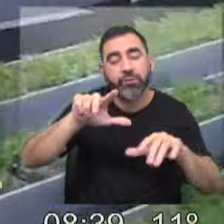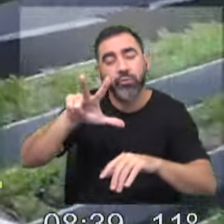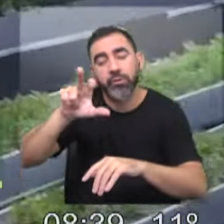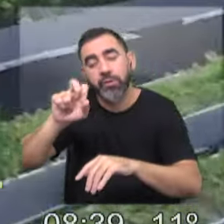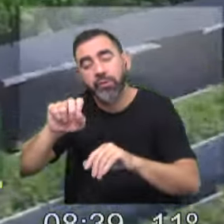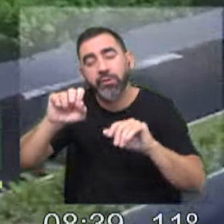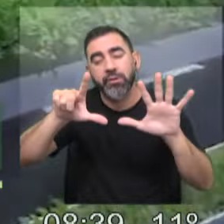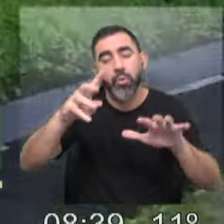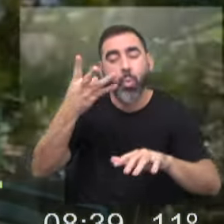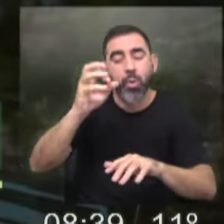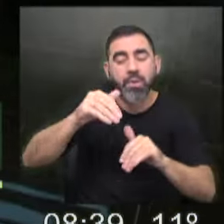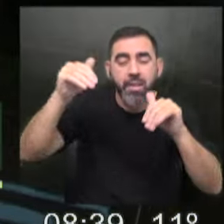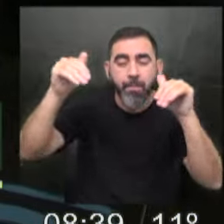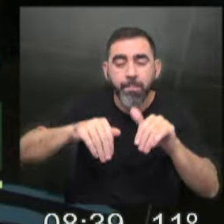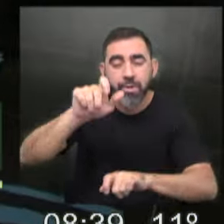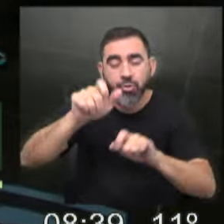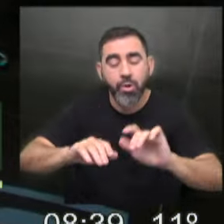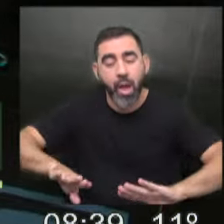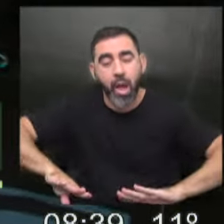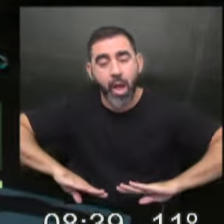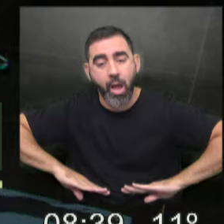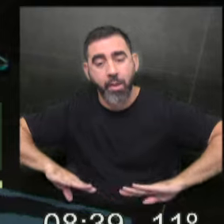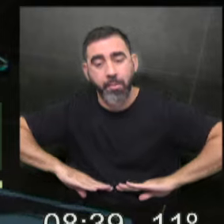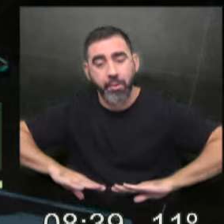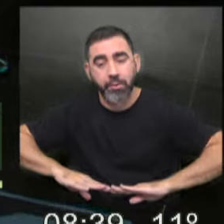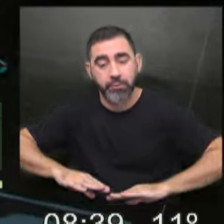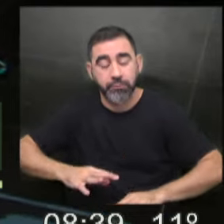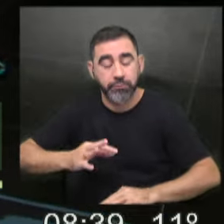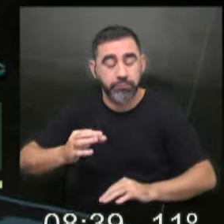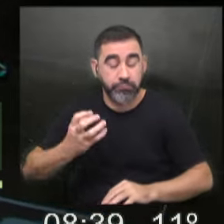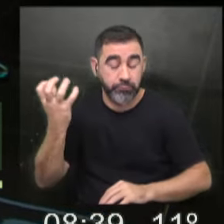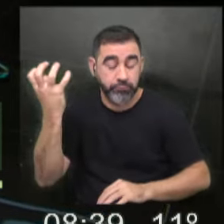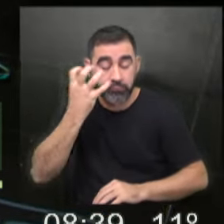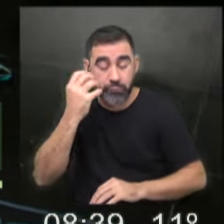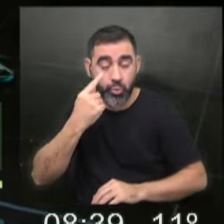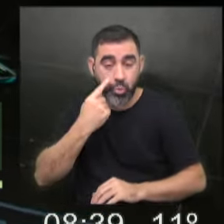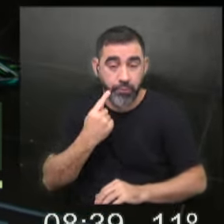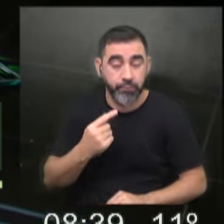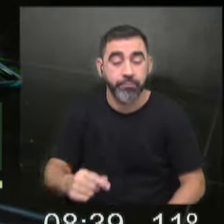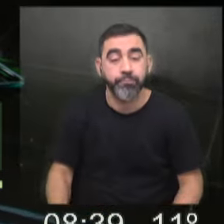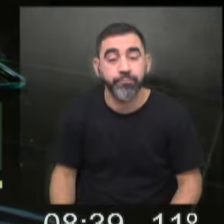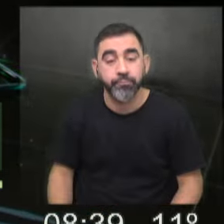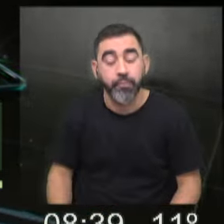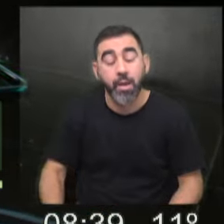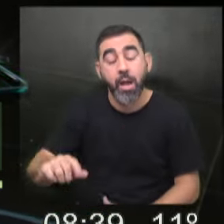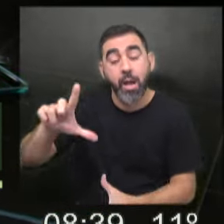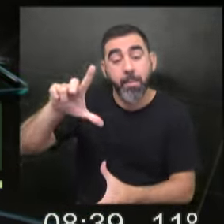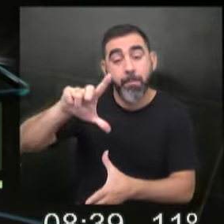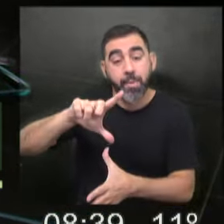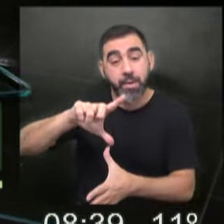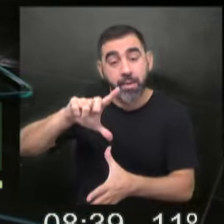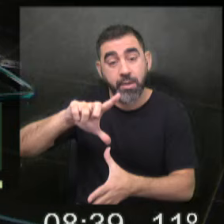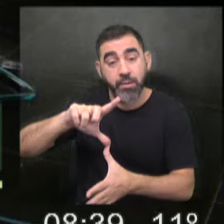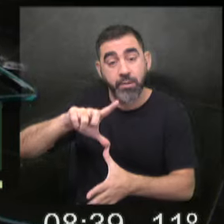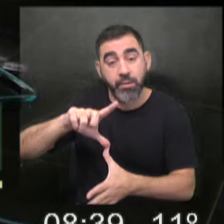730, 740 millones de personas que pasan hambre. Una cifra absolutamente escandalosa. En América Latina